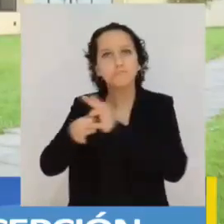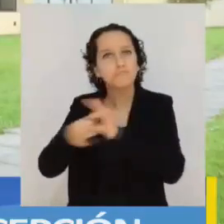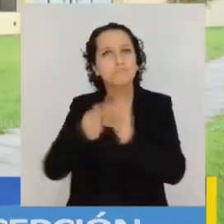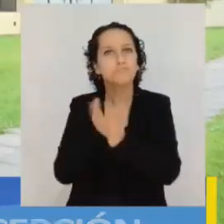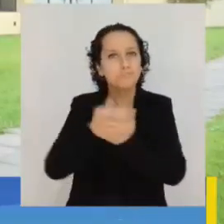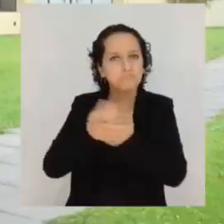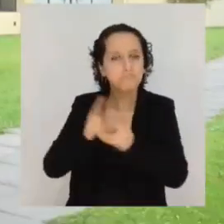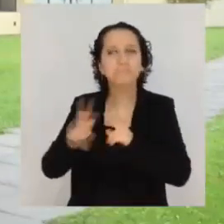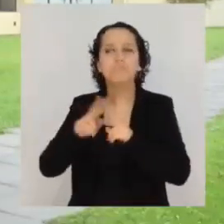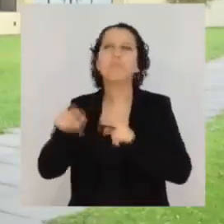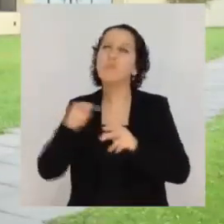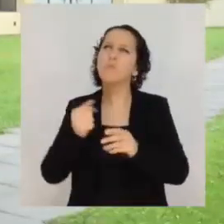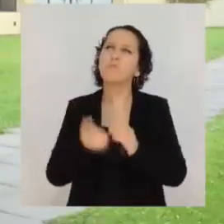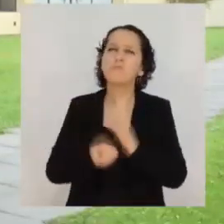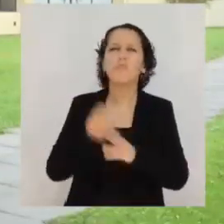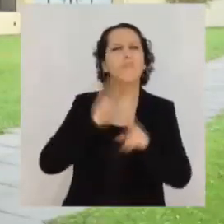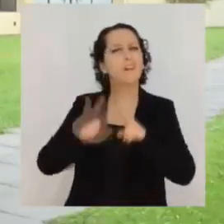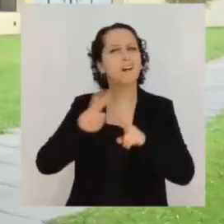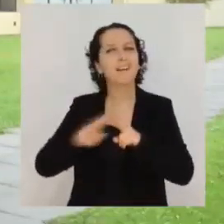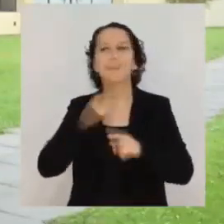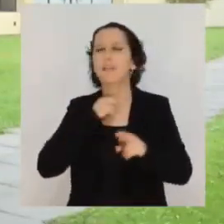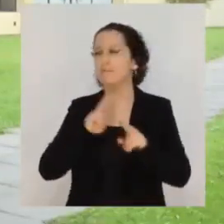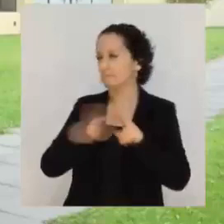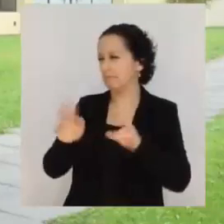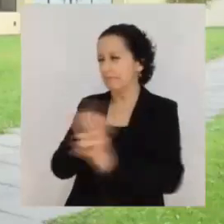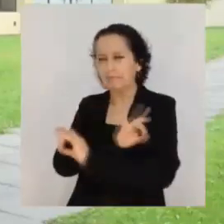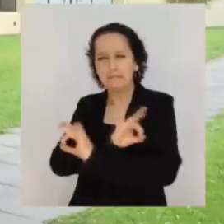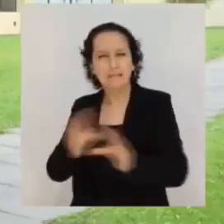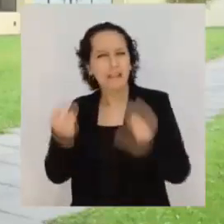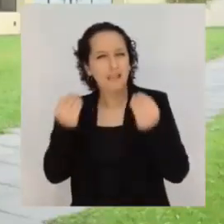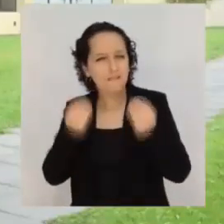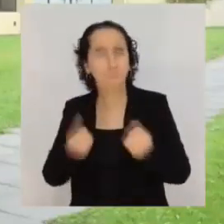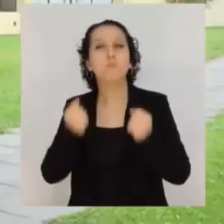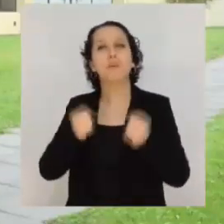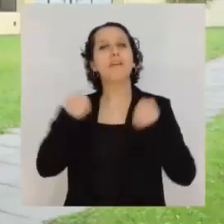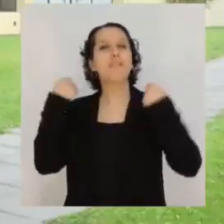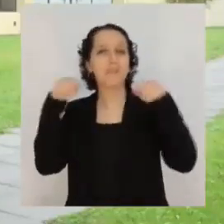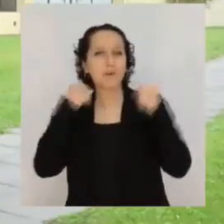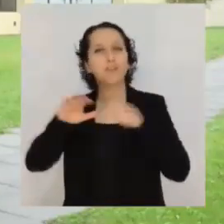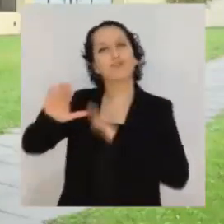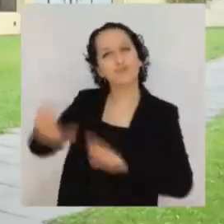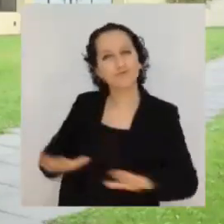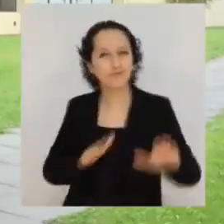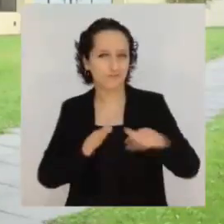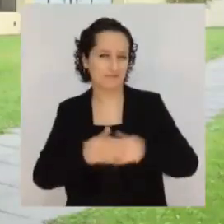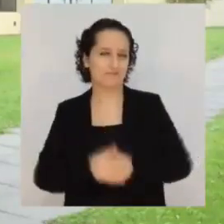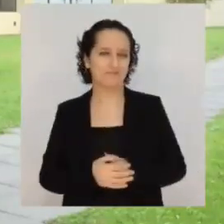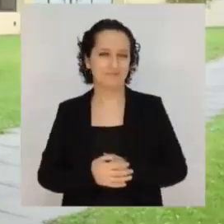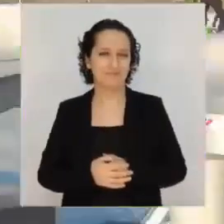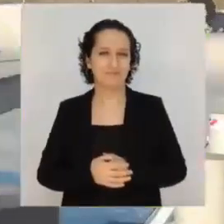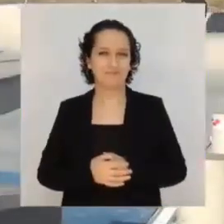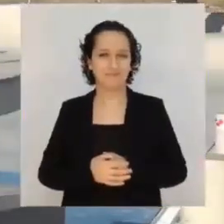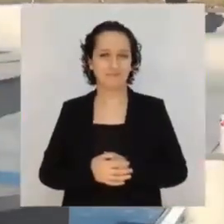este deporte, con la finalidad de contar con las mejores condiciones para el desarrollo de este interesante deporte.